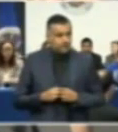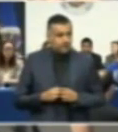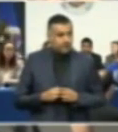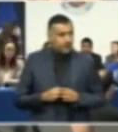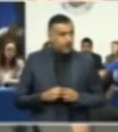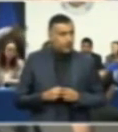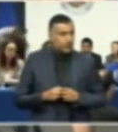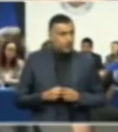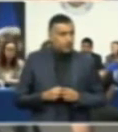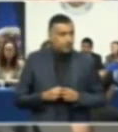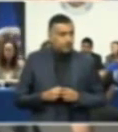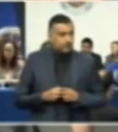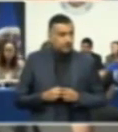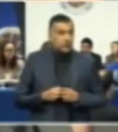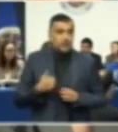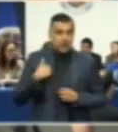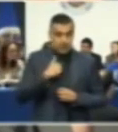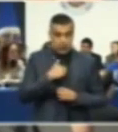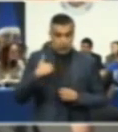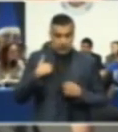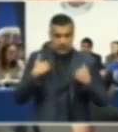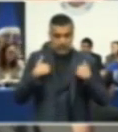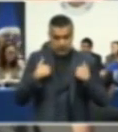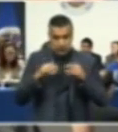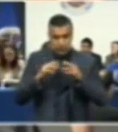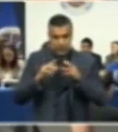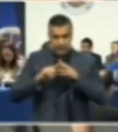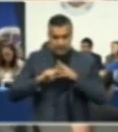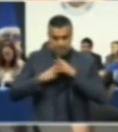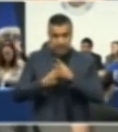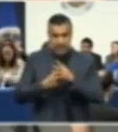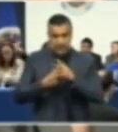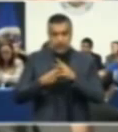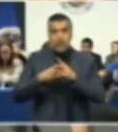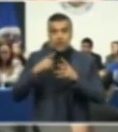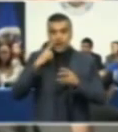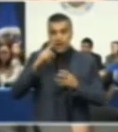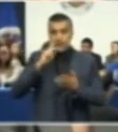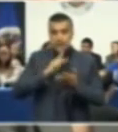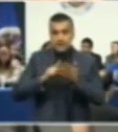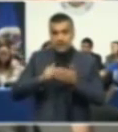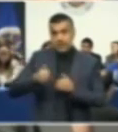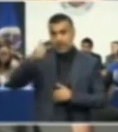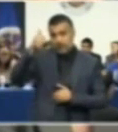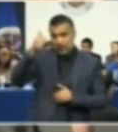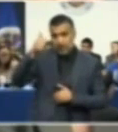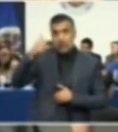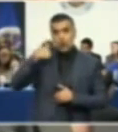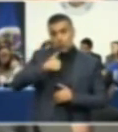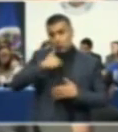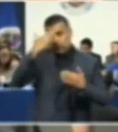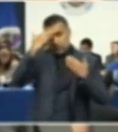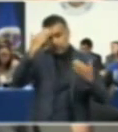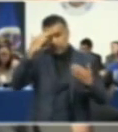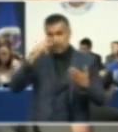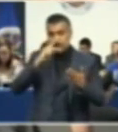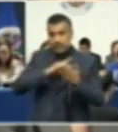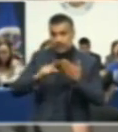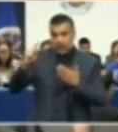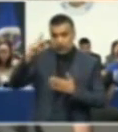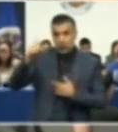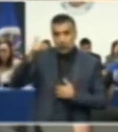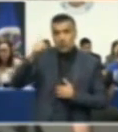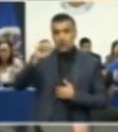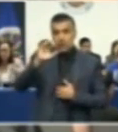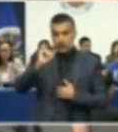También apreciamos la iniciativa de la Secretaría, precisamente, y saludamos al secretario ejecutivo